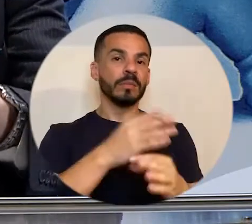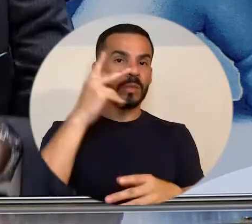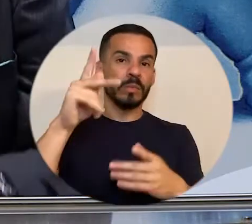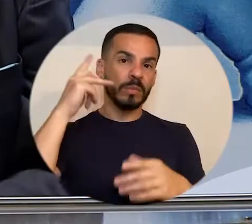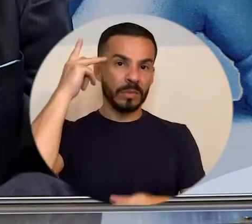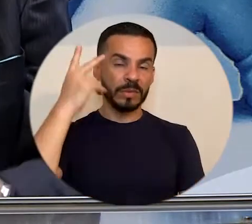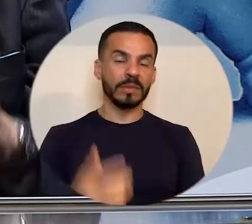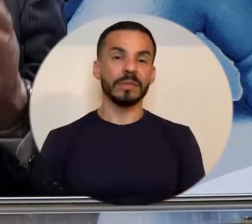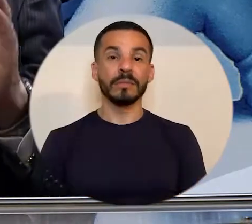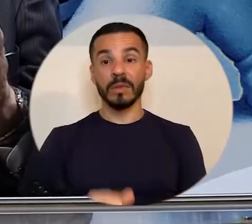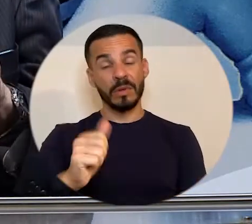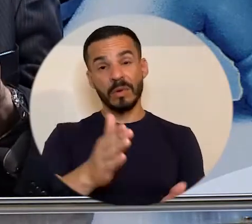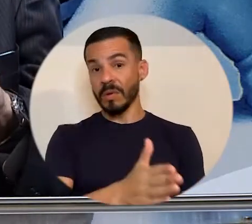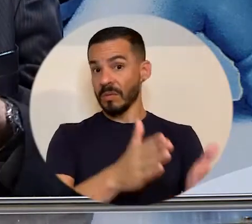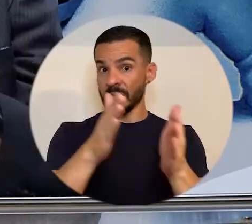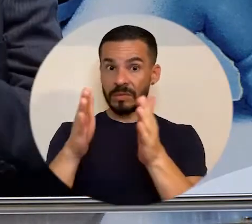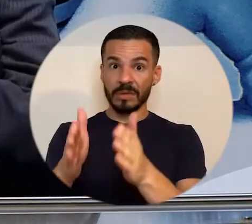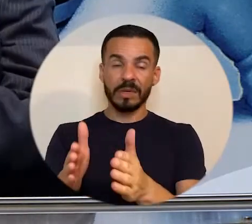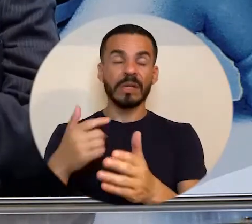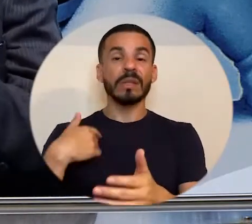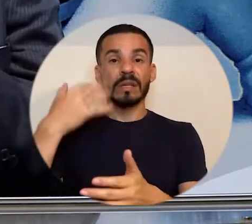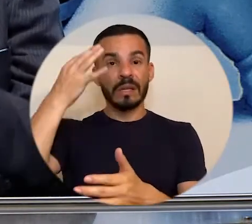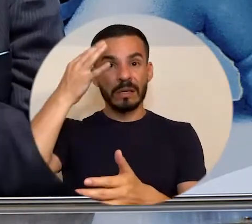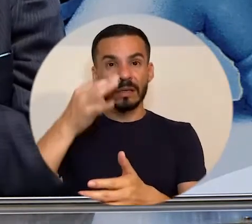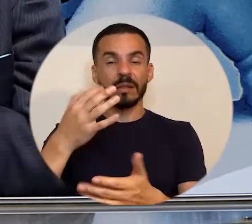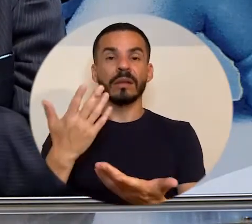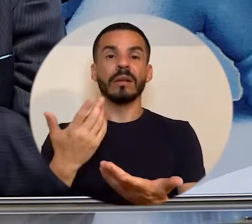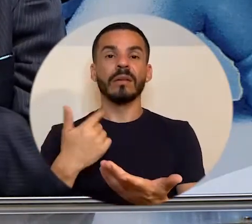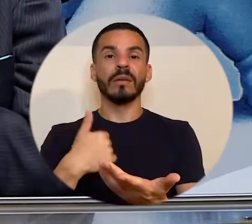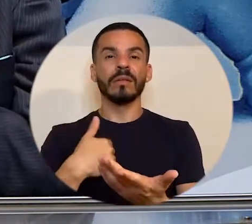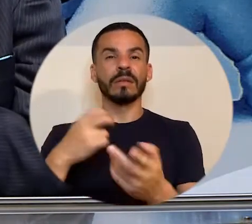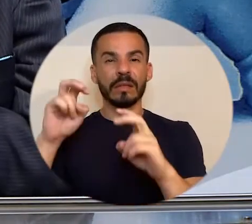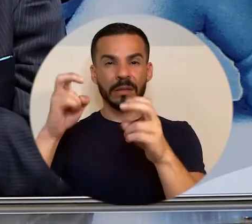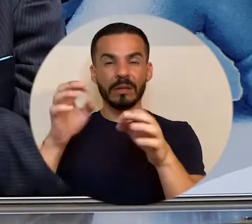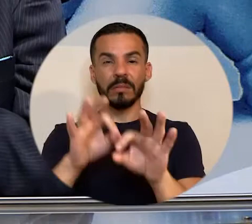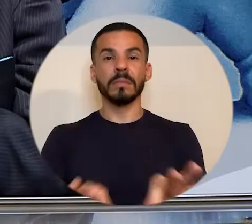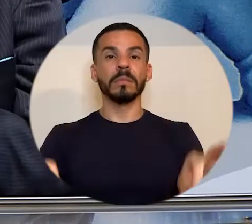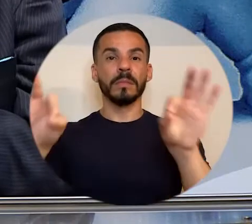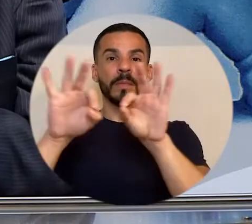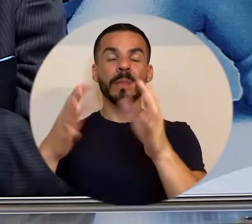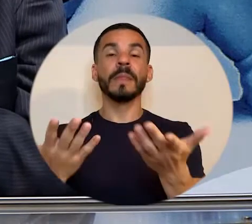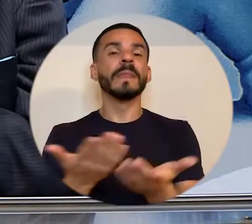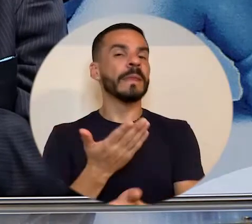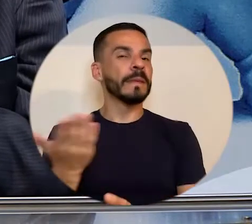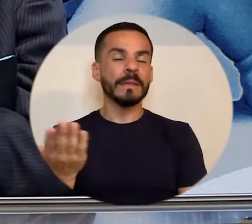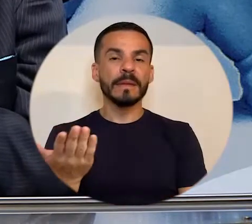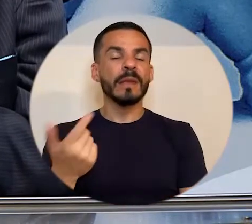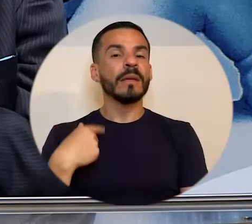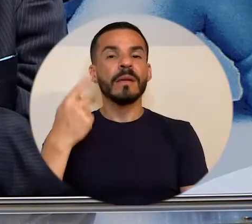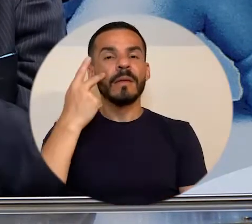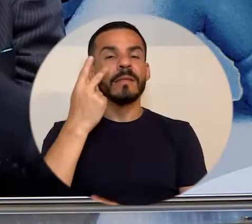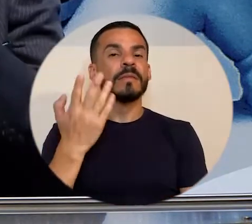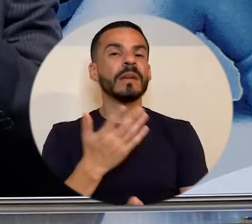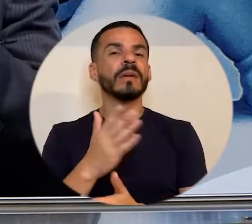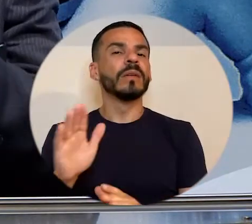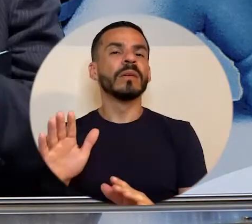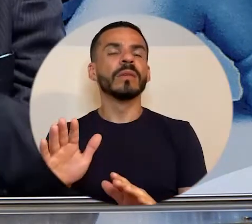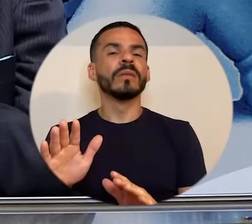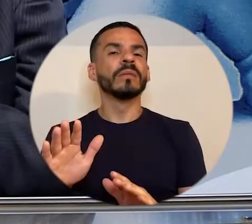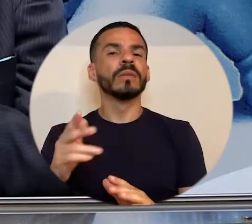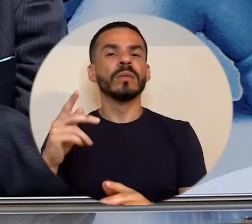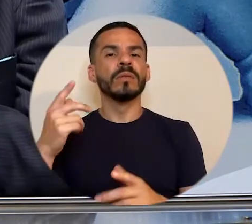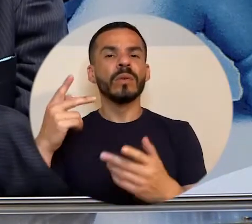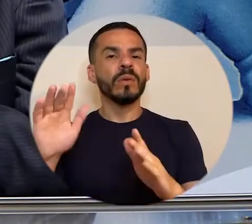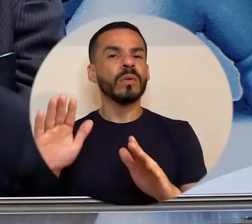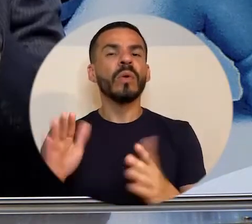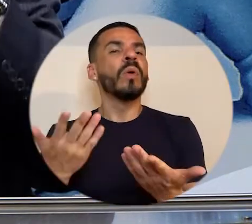de políticas. Y la otra parte, que creo que habrá que ser un tema importante, es ver cómo se